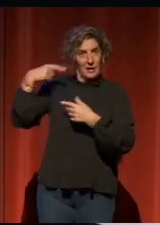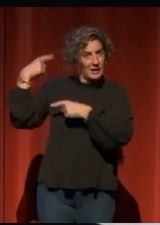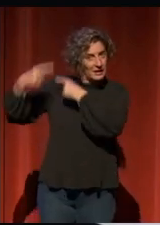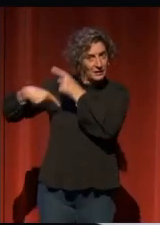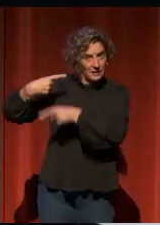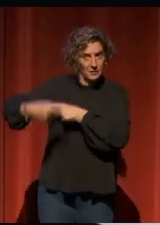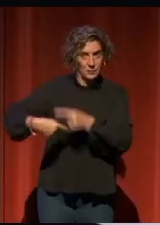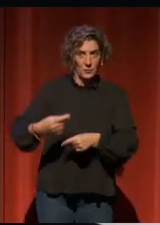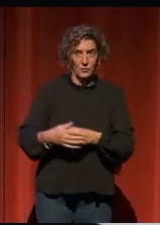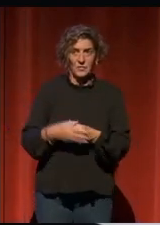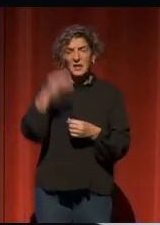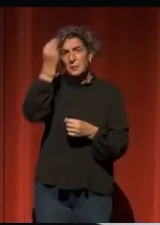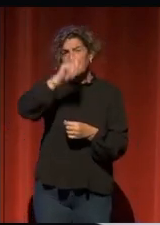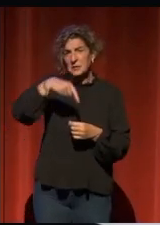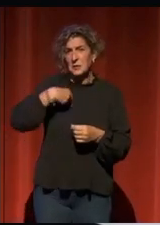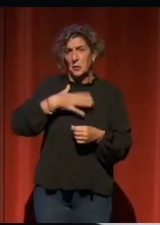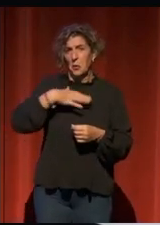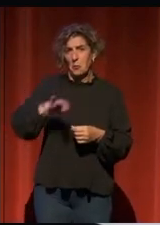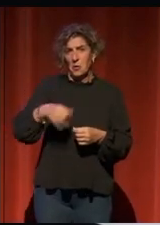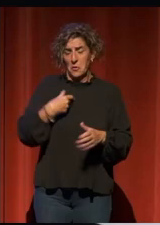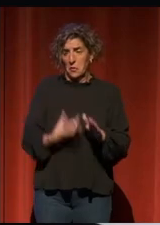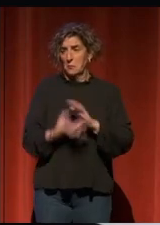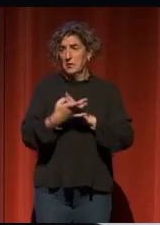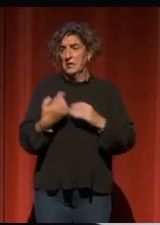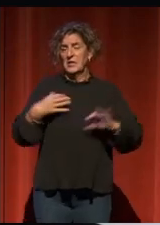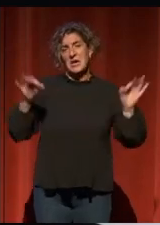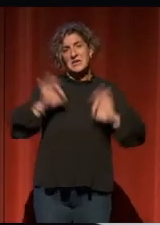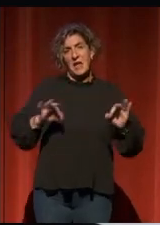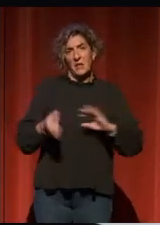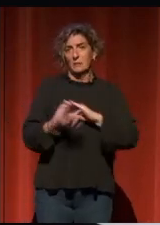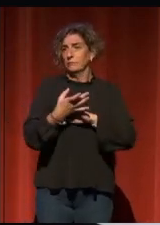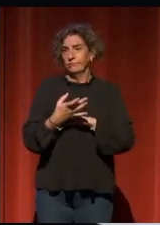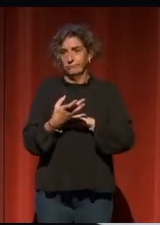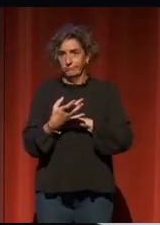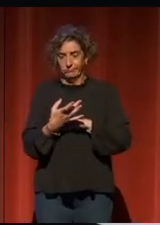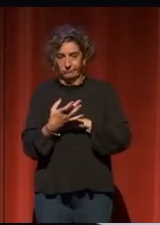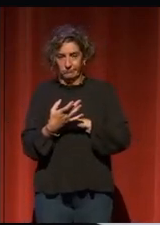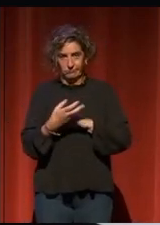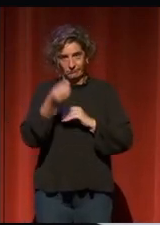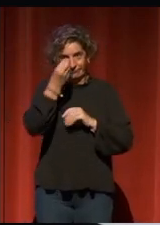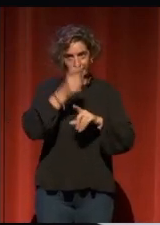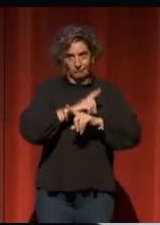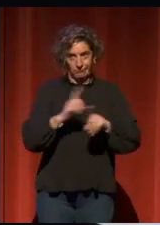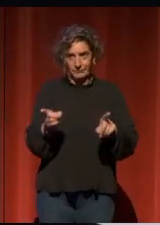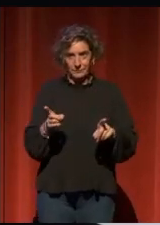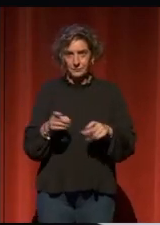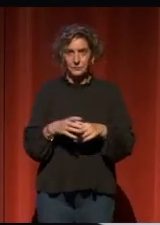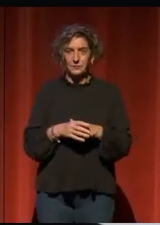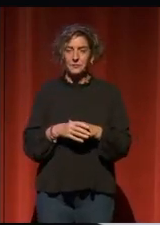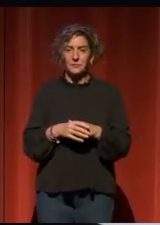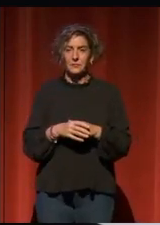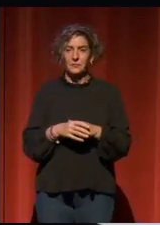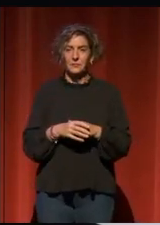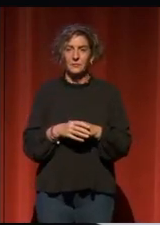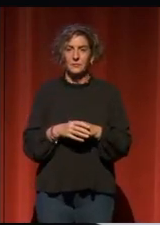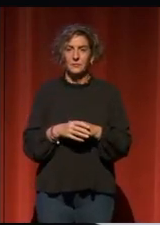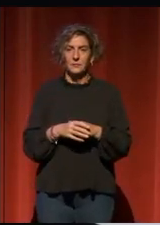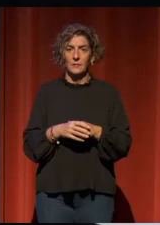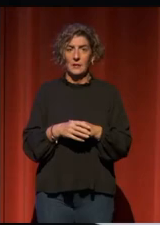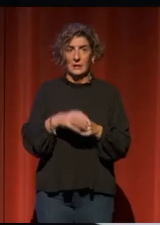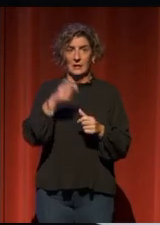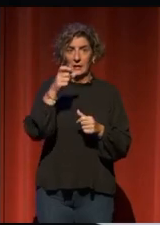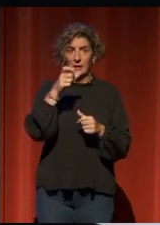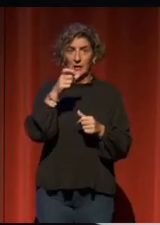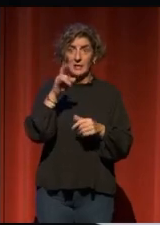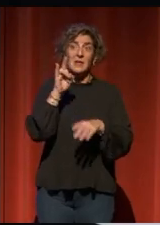piense que ha sido capaz de crear de la nada o desde la nada, se engaña y engaña a los